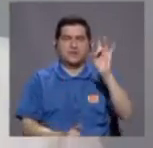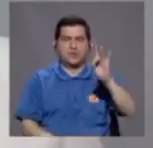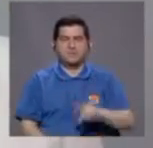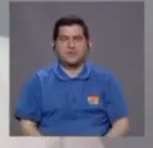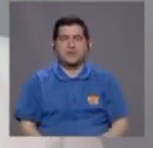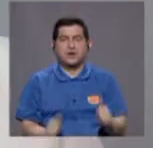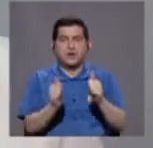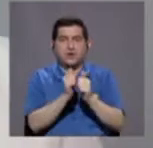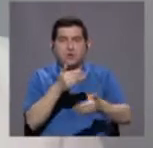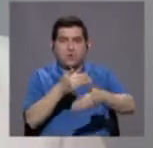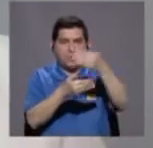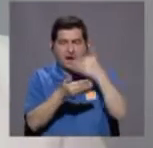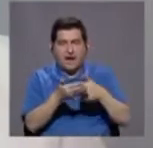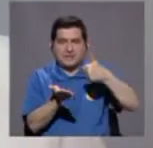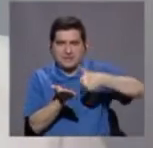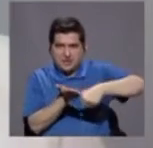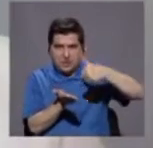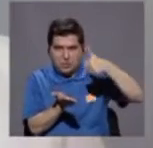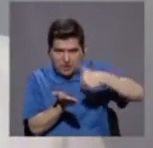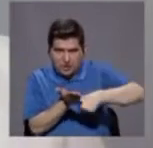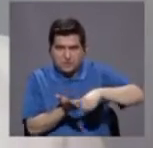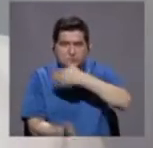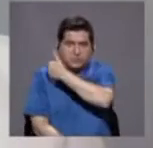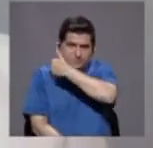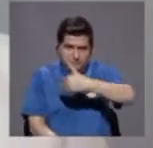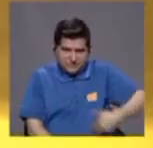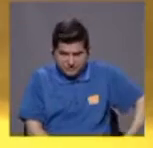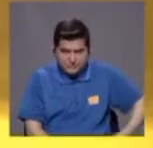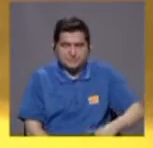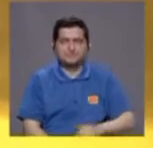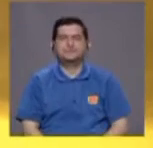de la pasada elección presidencial.